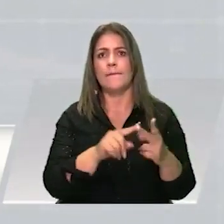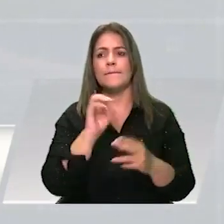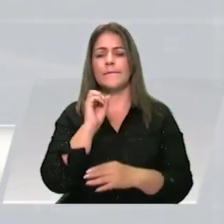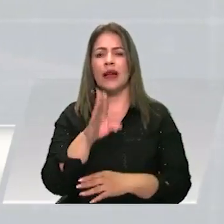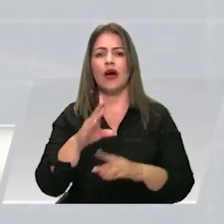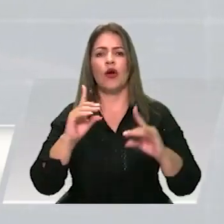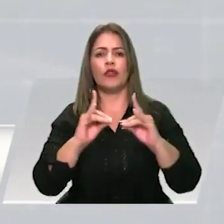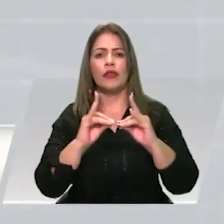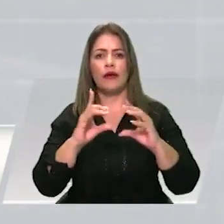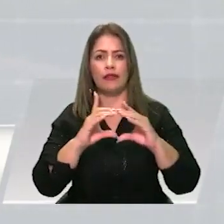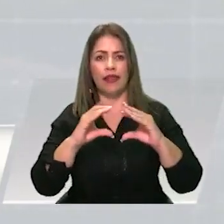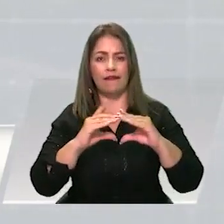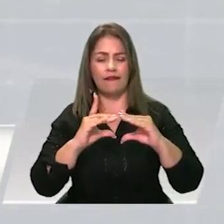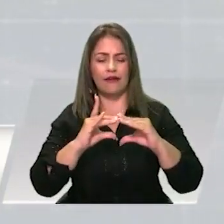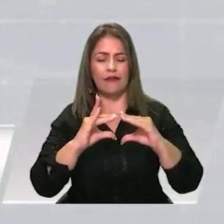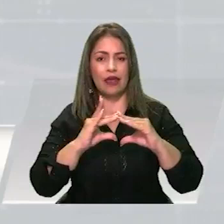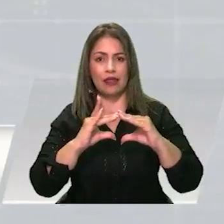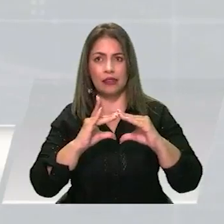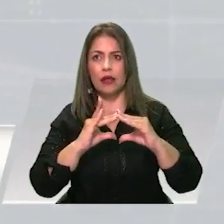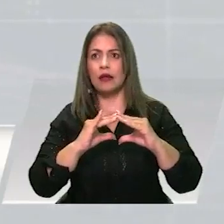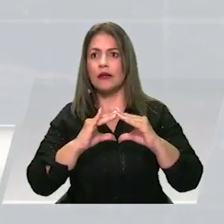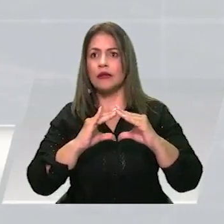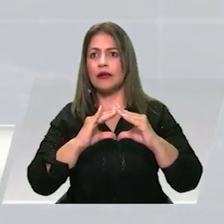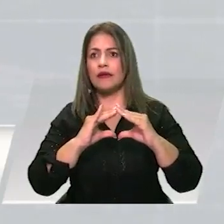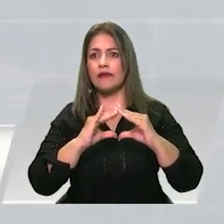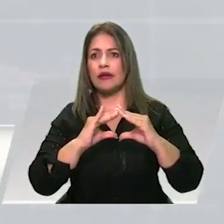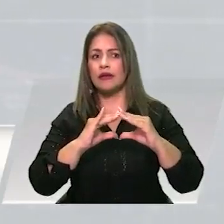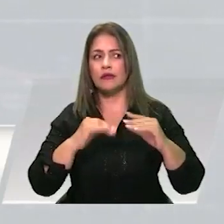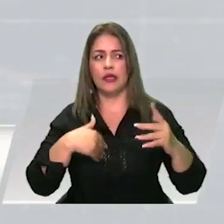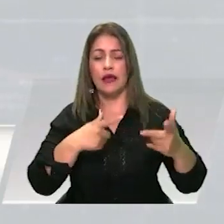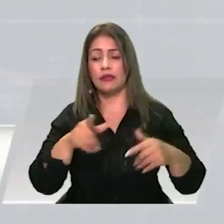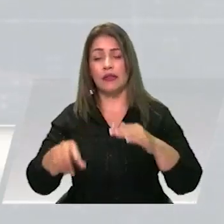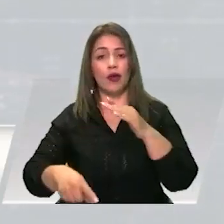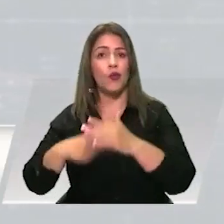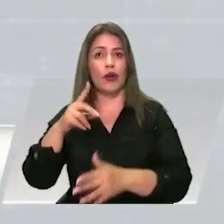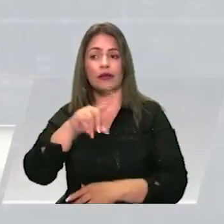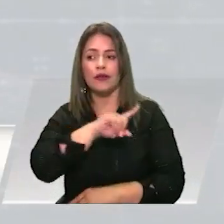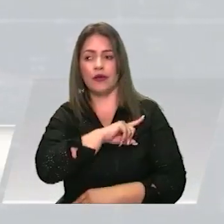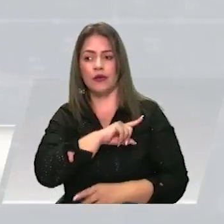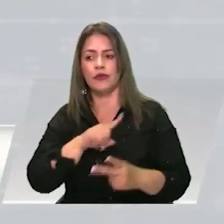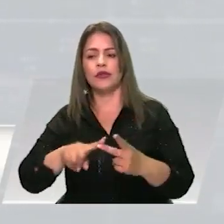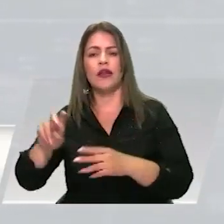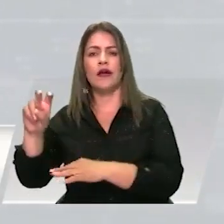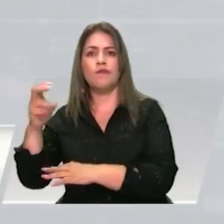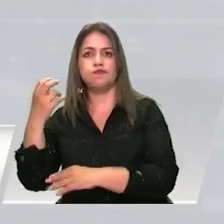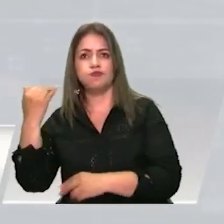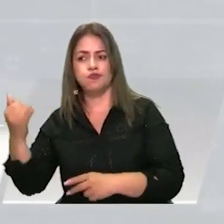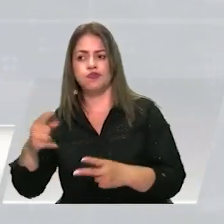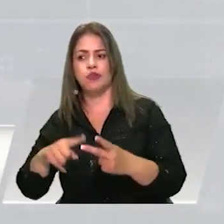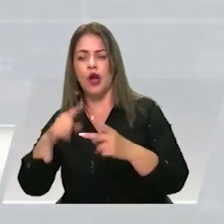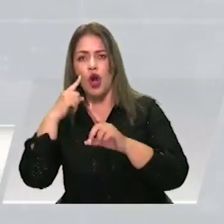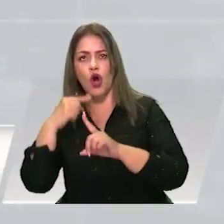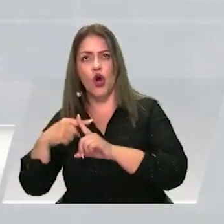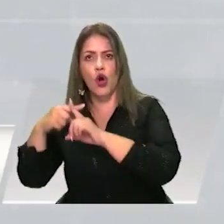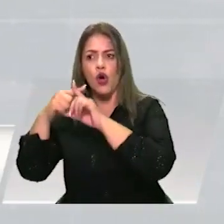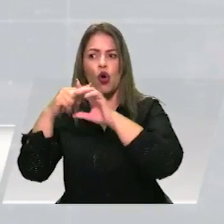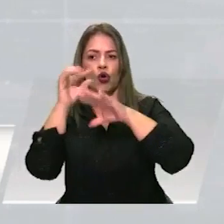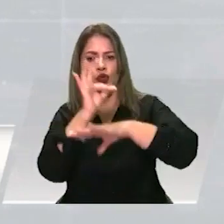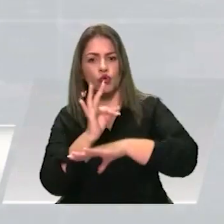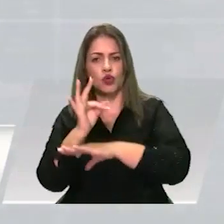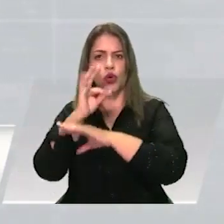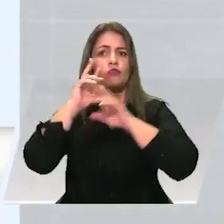Vivienda e inmediatamente generé la denuncia en la Fiscalía, en la Contraloría y en